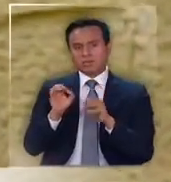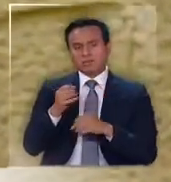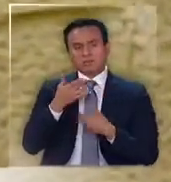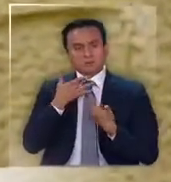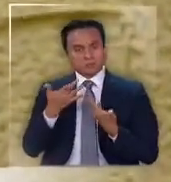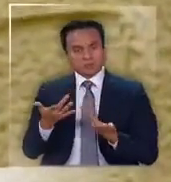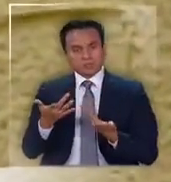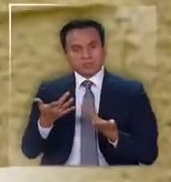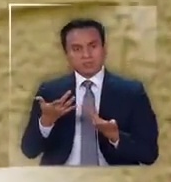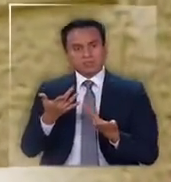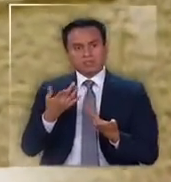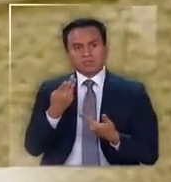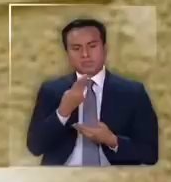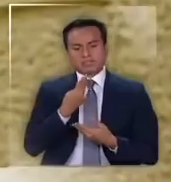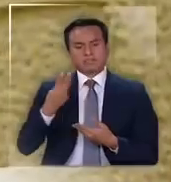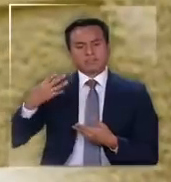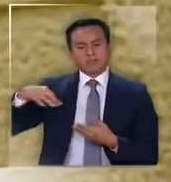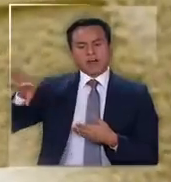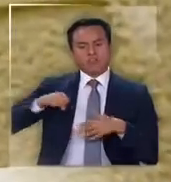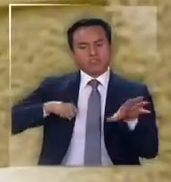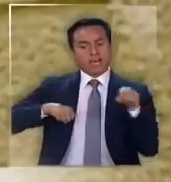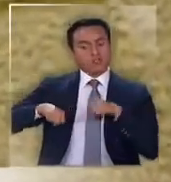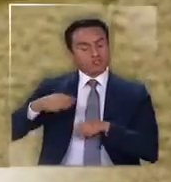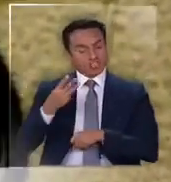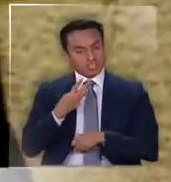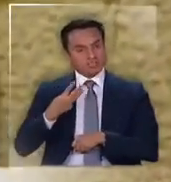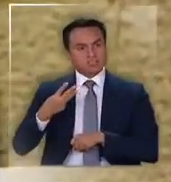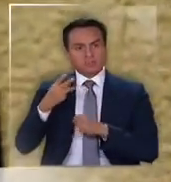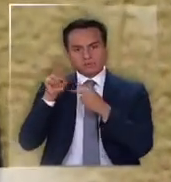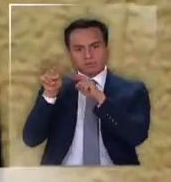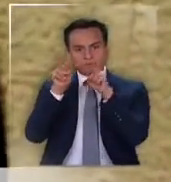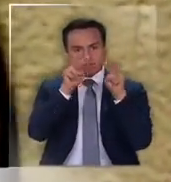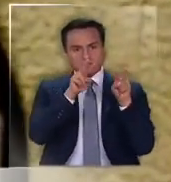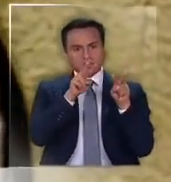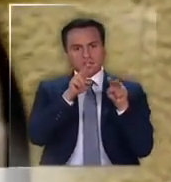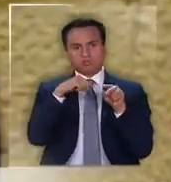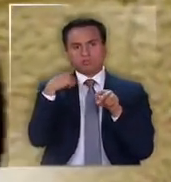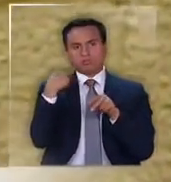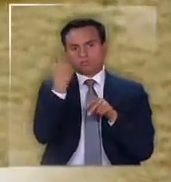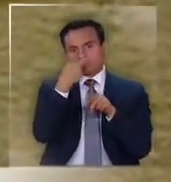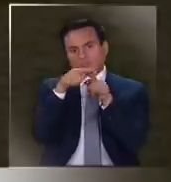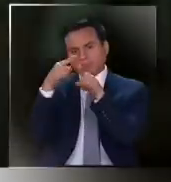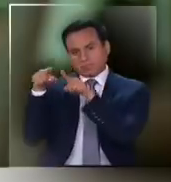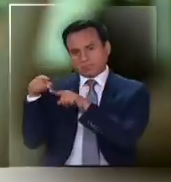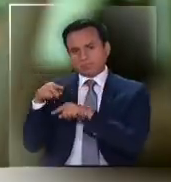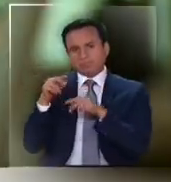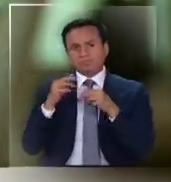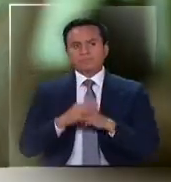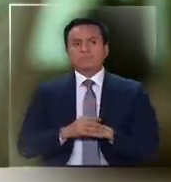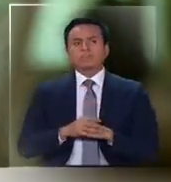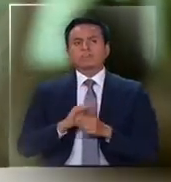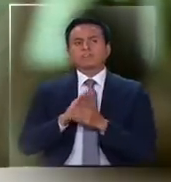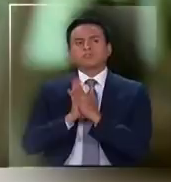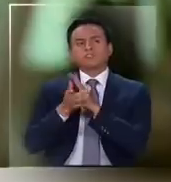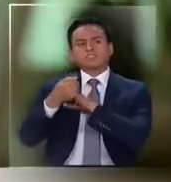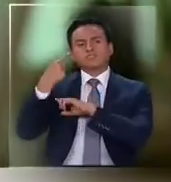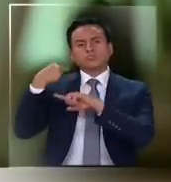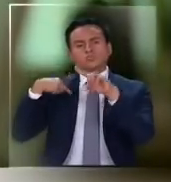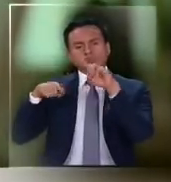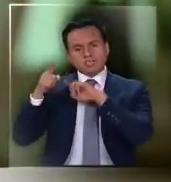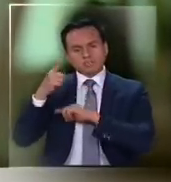porque somos los 3 adoptados. Y como pueden ver, somos bastante, bastante diferentes. Todo llama una historia